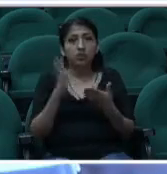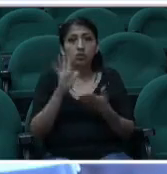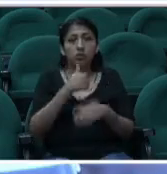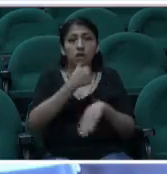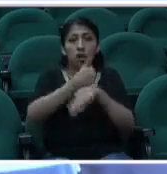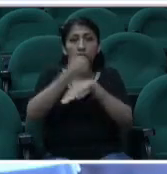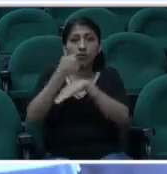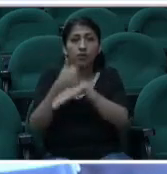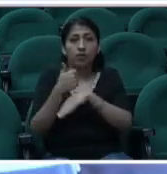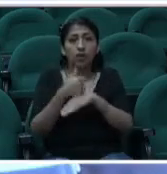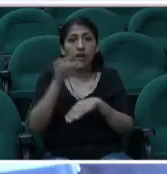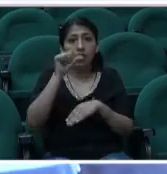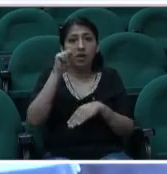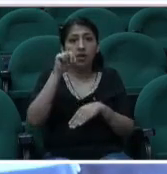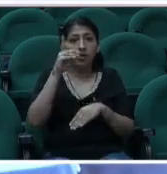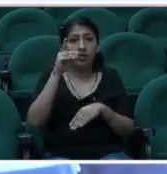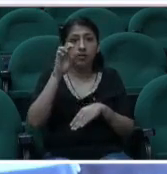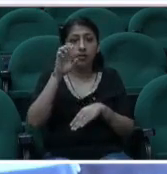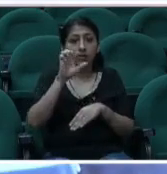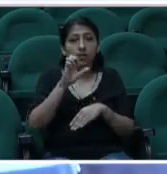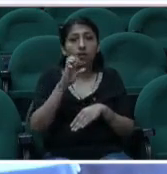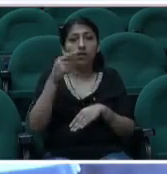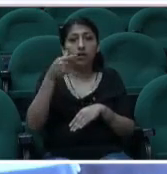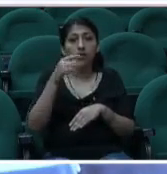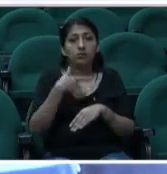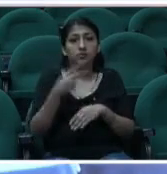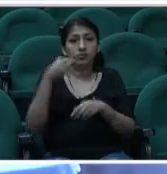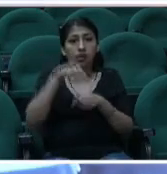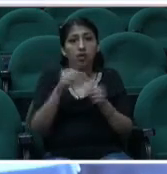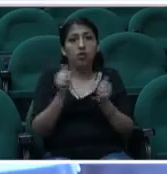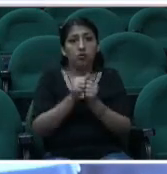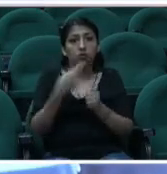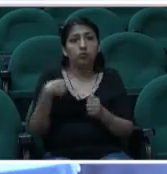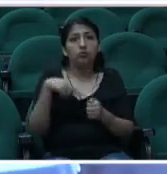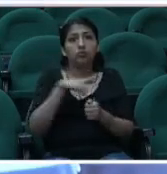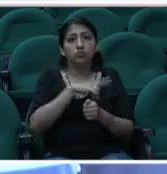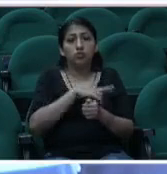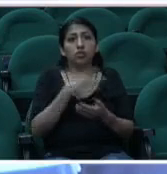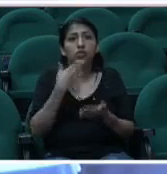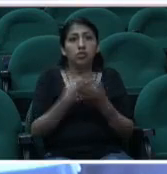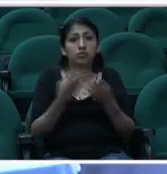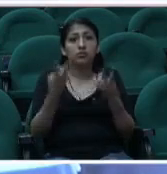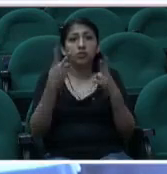candidato andrew granda que se encuentra aquí entre nosotros